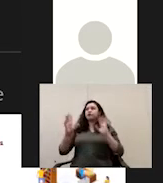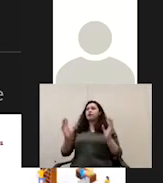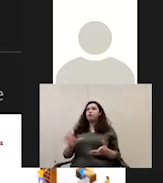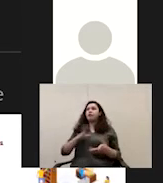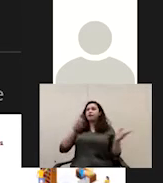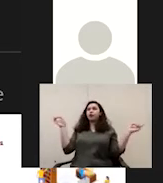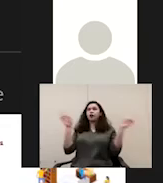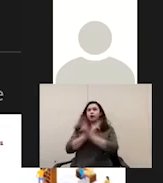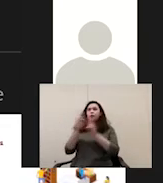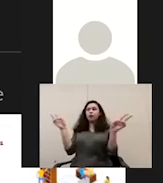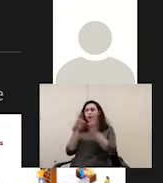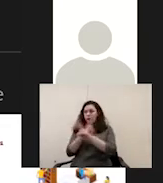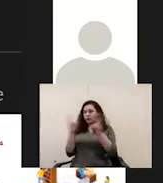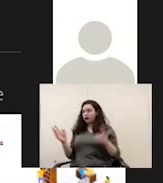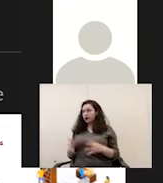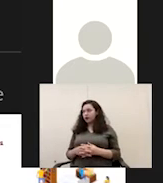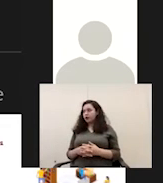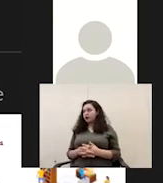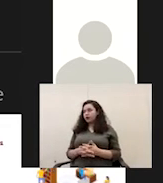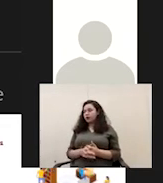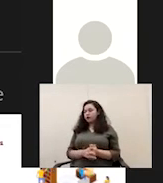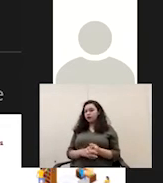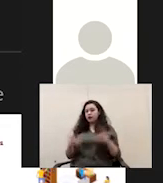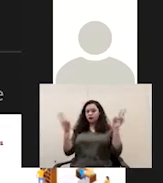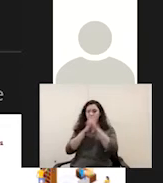ver con ventilación natural